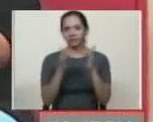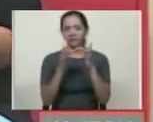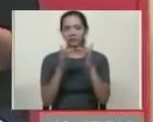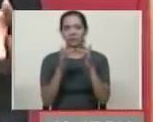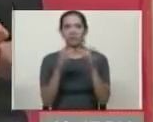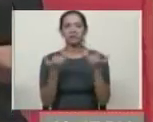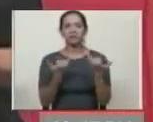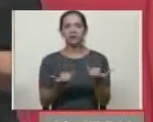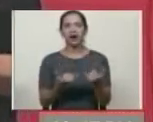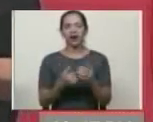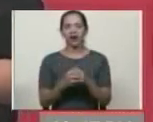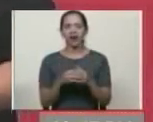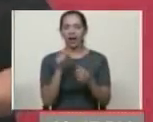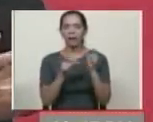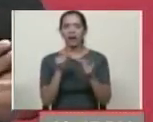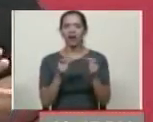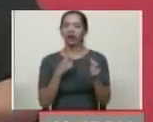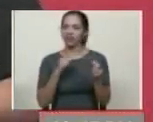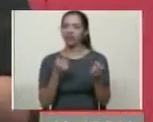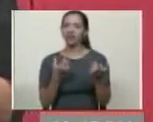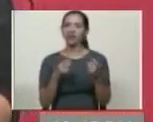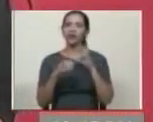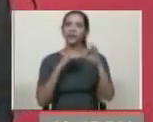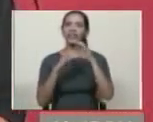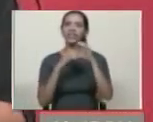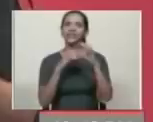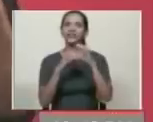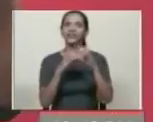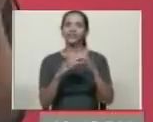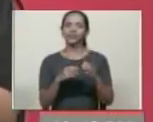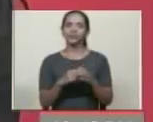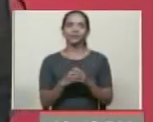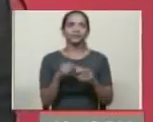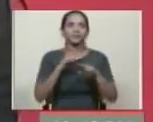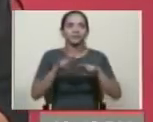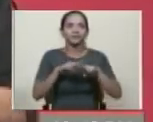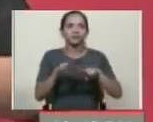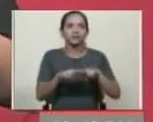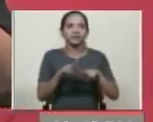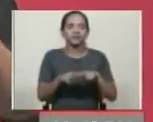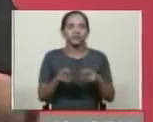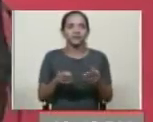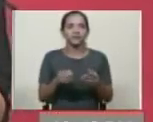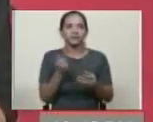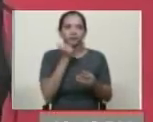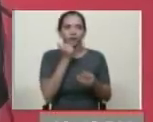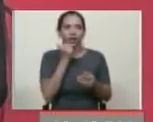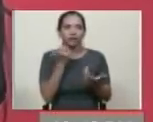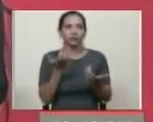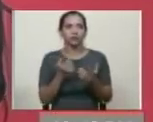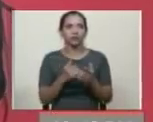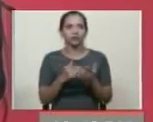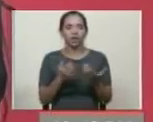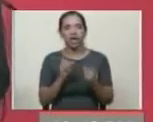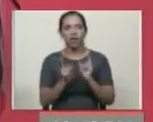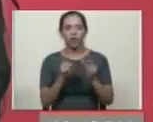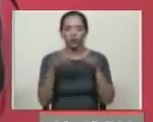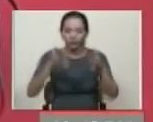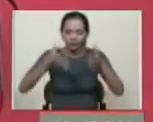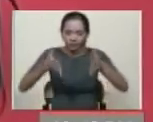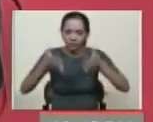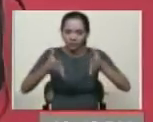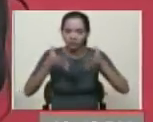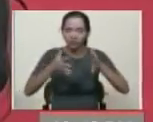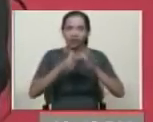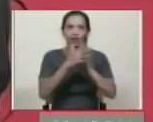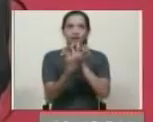ahora muchas más personas son comunicadores de cualquier edad. Quien sea un niñito, hemos visto allí como Mango también ha estado formando algunos compañeritos allí en el